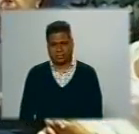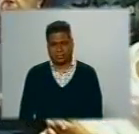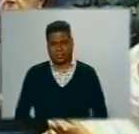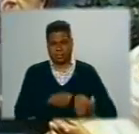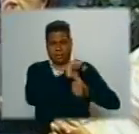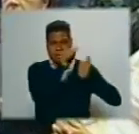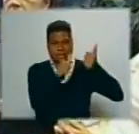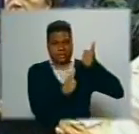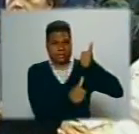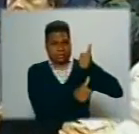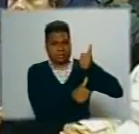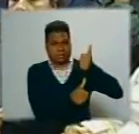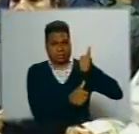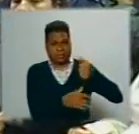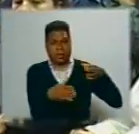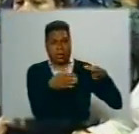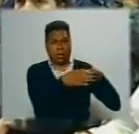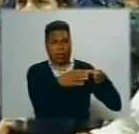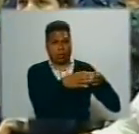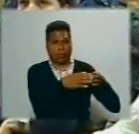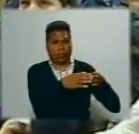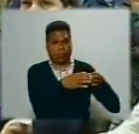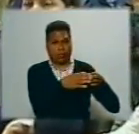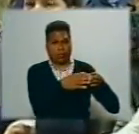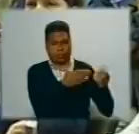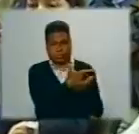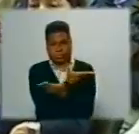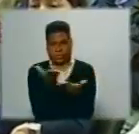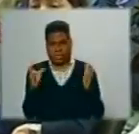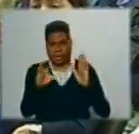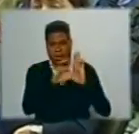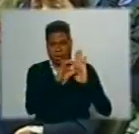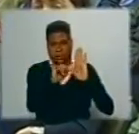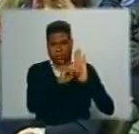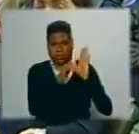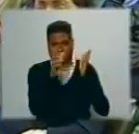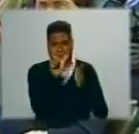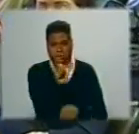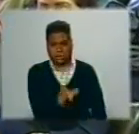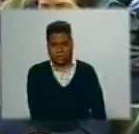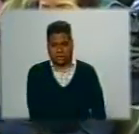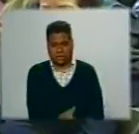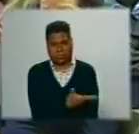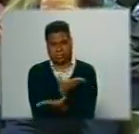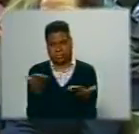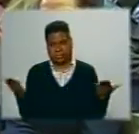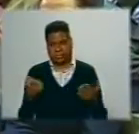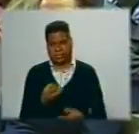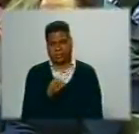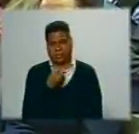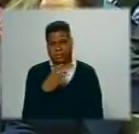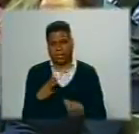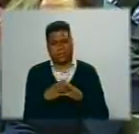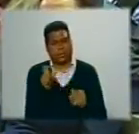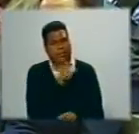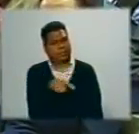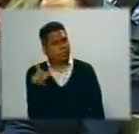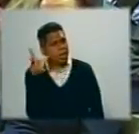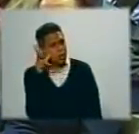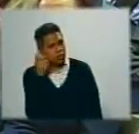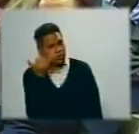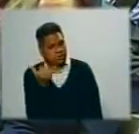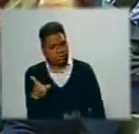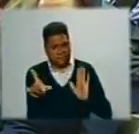vicepresidenta, vicepresidente, junta directiva, compañeros constituyentes, compañeras, bueno, a todos los que nos escuchan. Bueno, esta